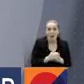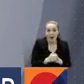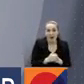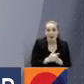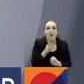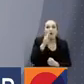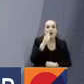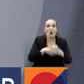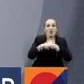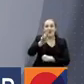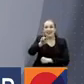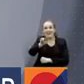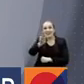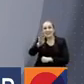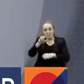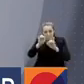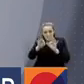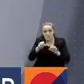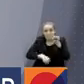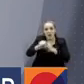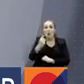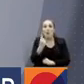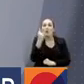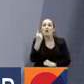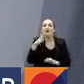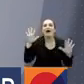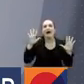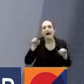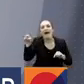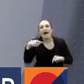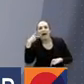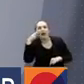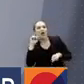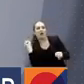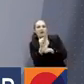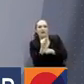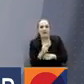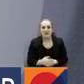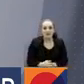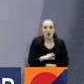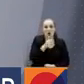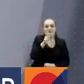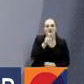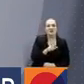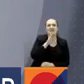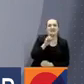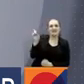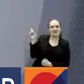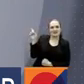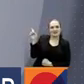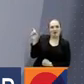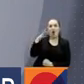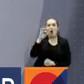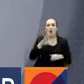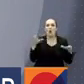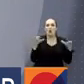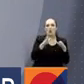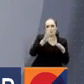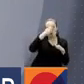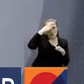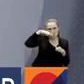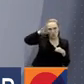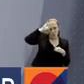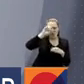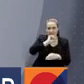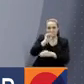nominaciones te ganaste un solo Grammy, ahora vuelve el boicot. Otro artista que dio sus declaraciones fue Yotuel, de la agrupación cubana Orichas.